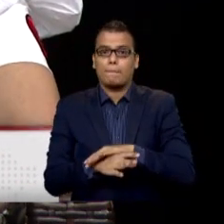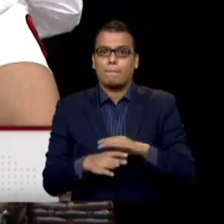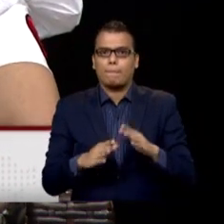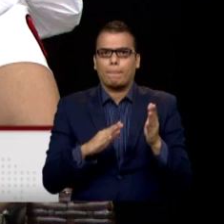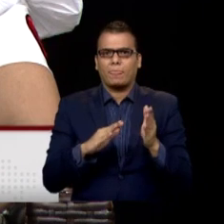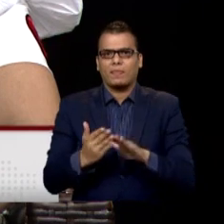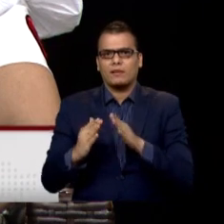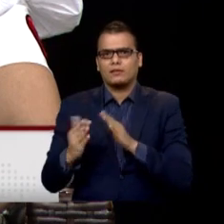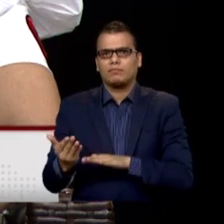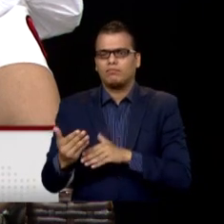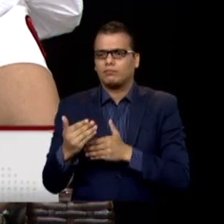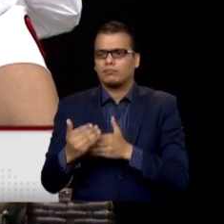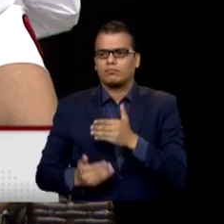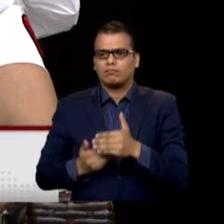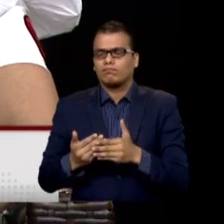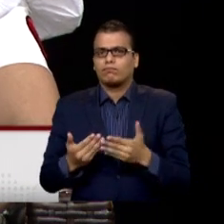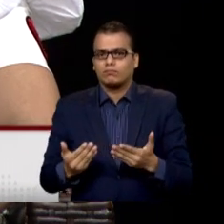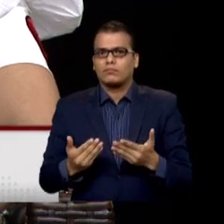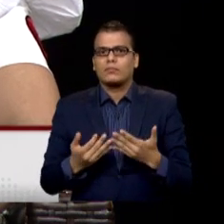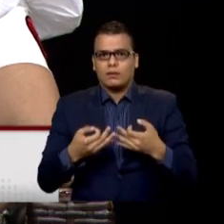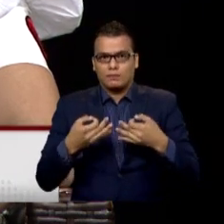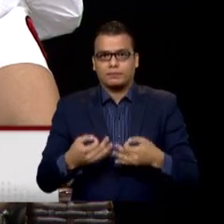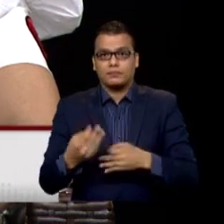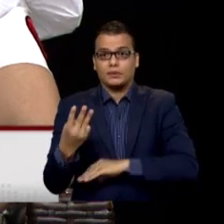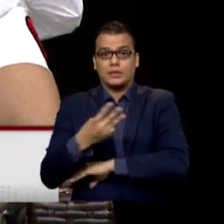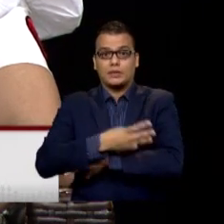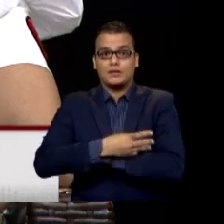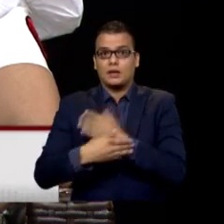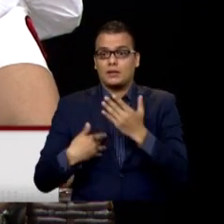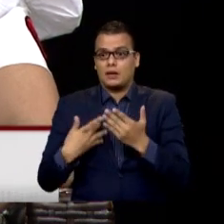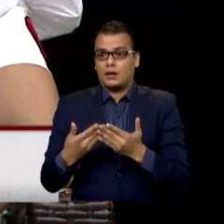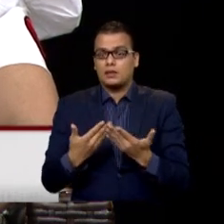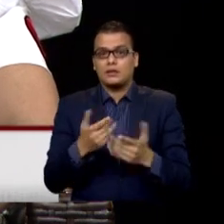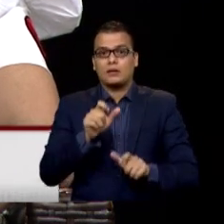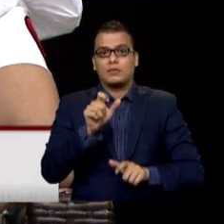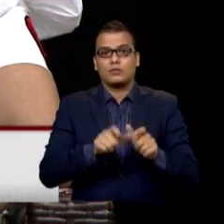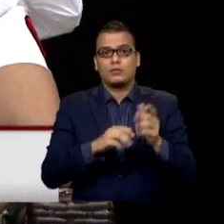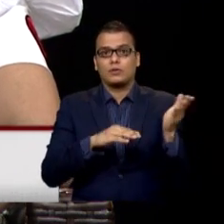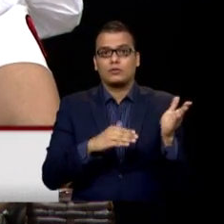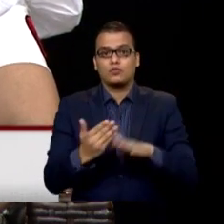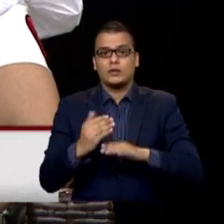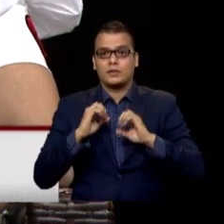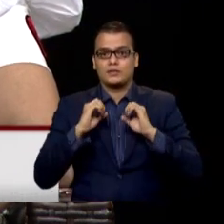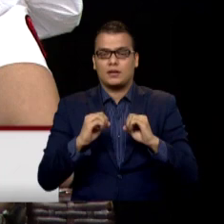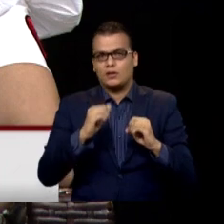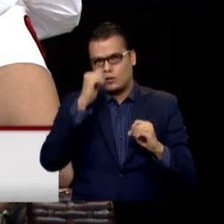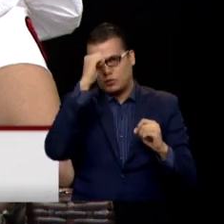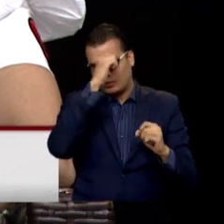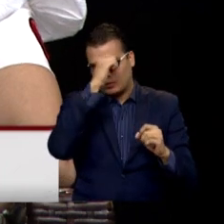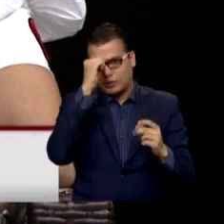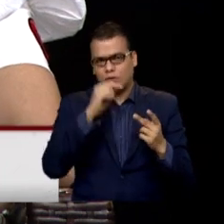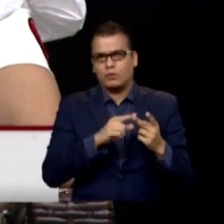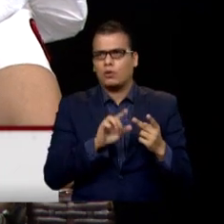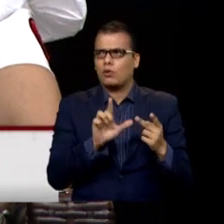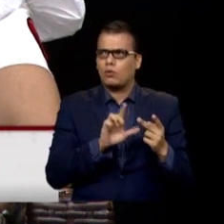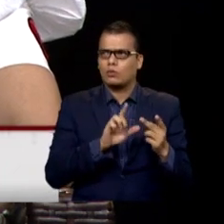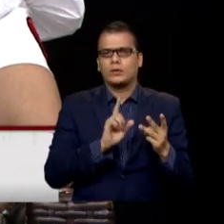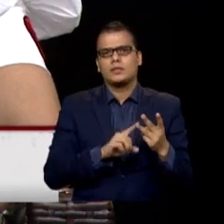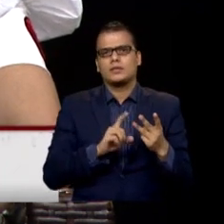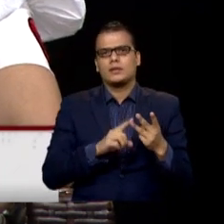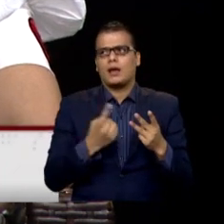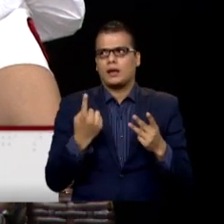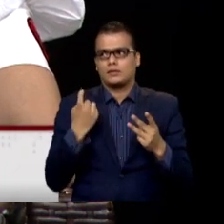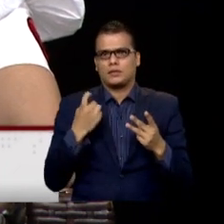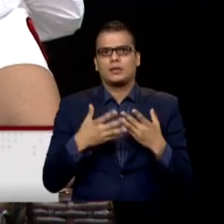mortalidad, sí, teníamos tres días con cero muertes, el domingo, el lunes